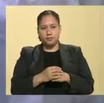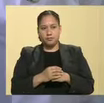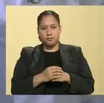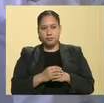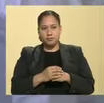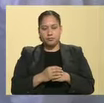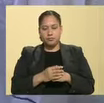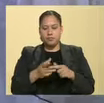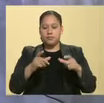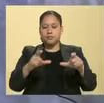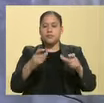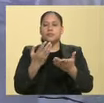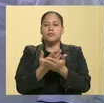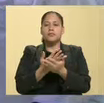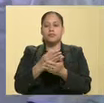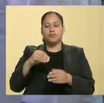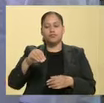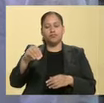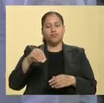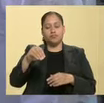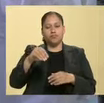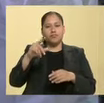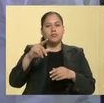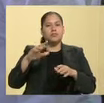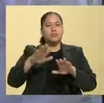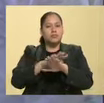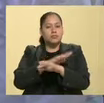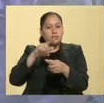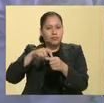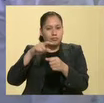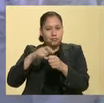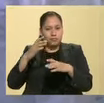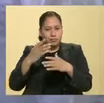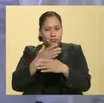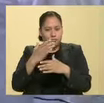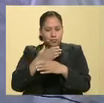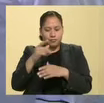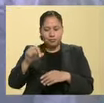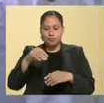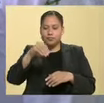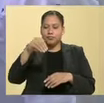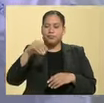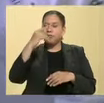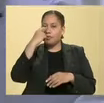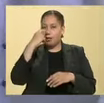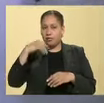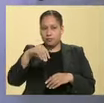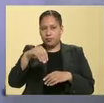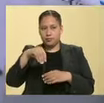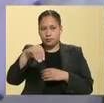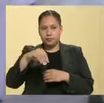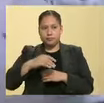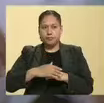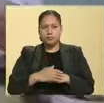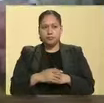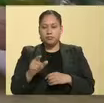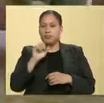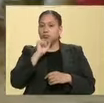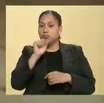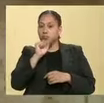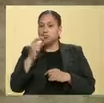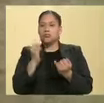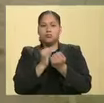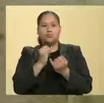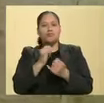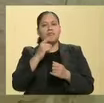Vamos a esperar a que se nos doren los ajitos, ¿verdad? Sí. Tan, tan buenos y